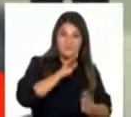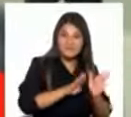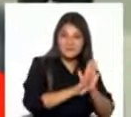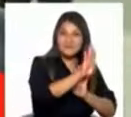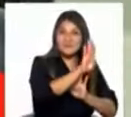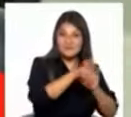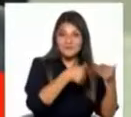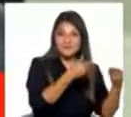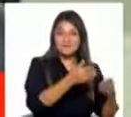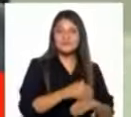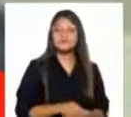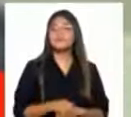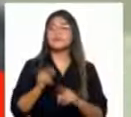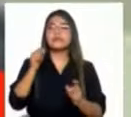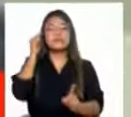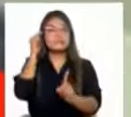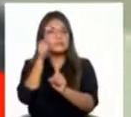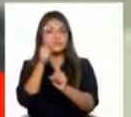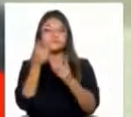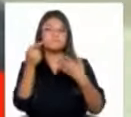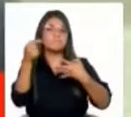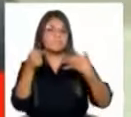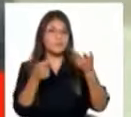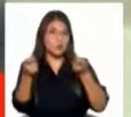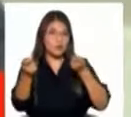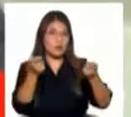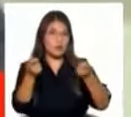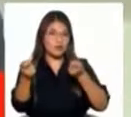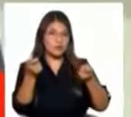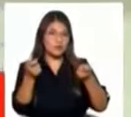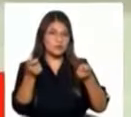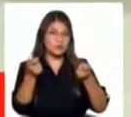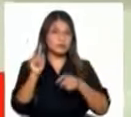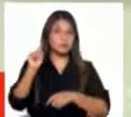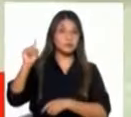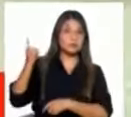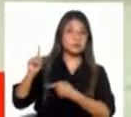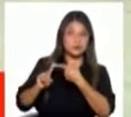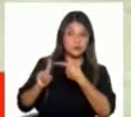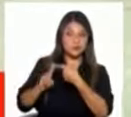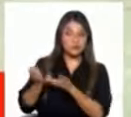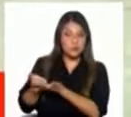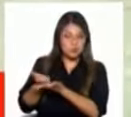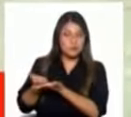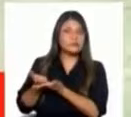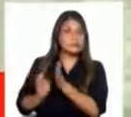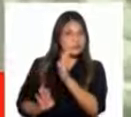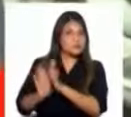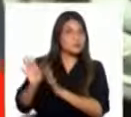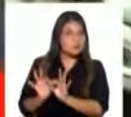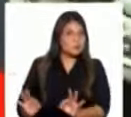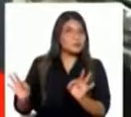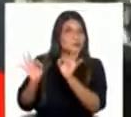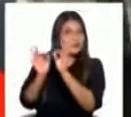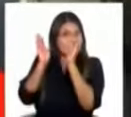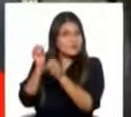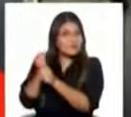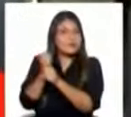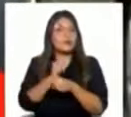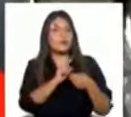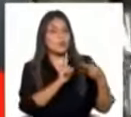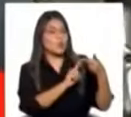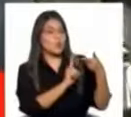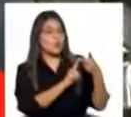económicas sean positivas para los bolsillos de las diferentes familias de nuestro país. Déjanos tus comentarios, no olvides